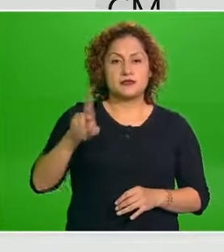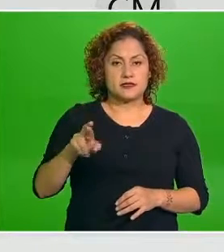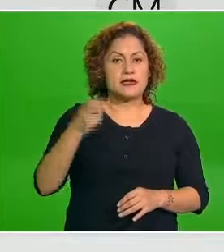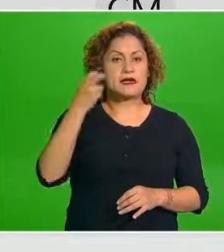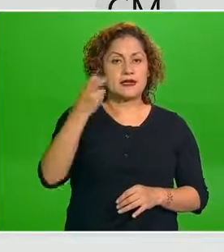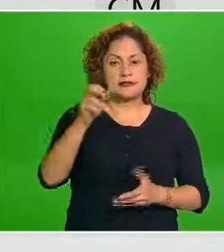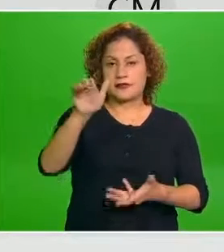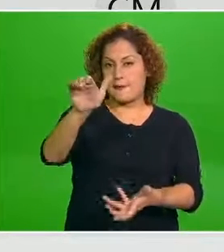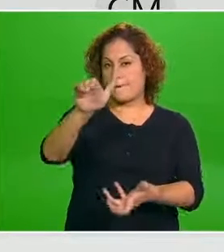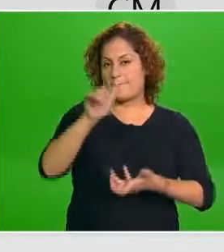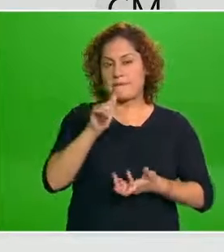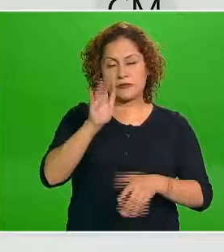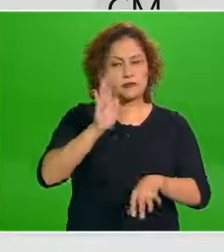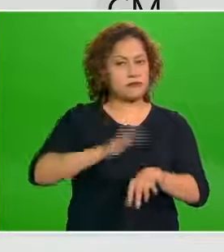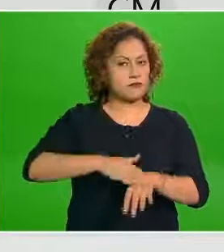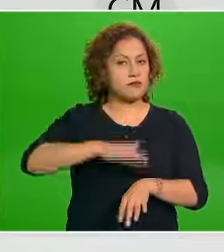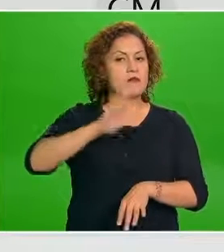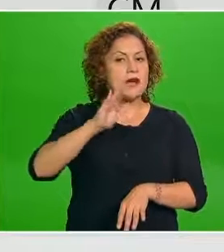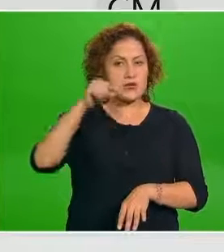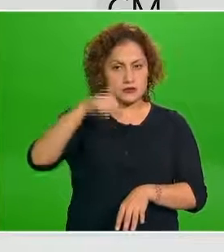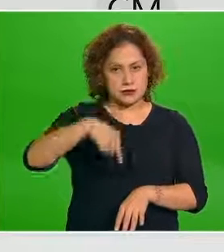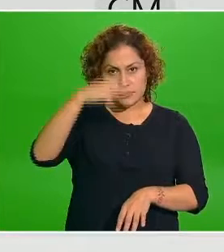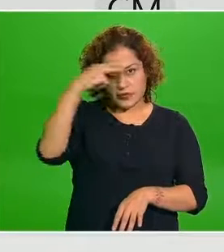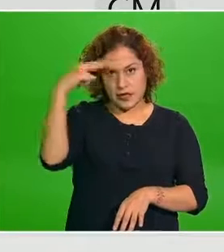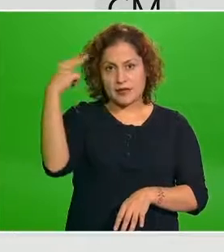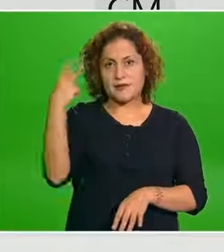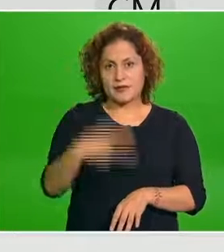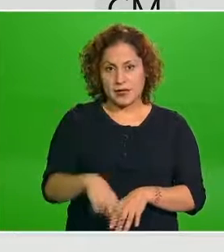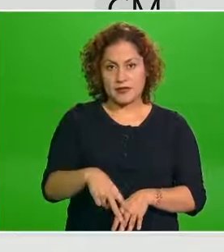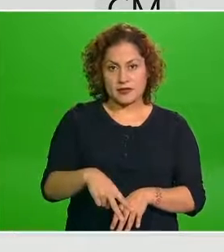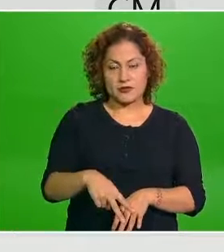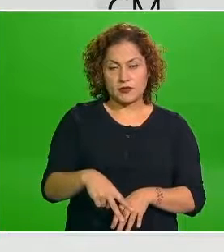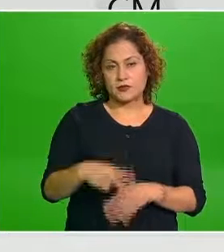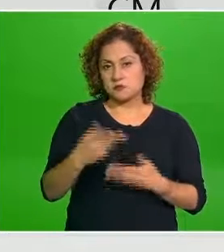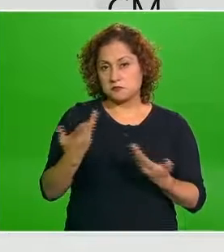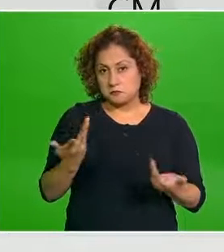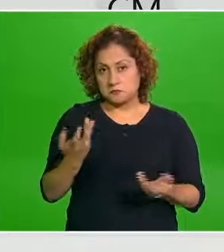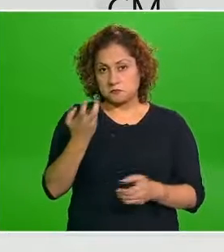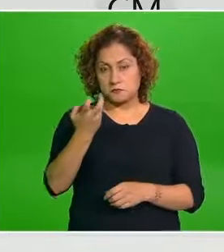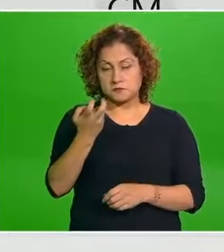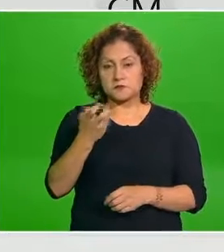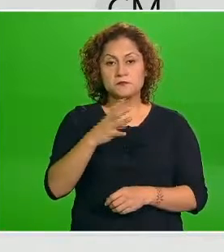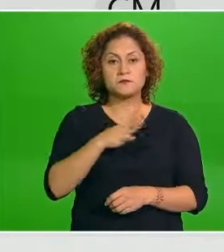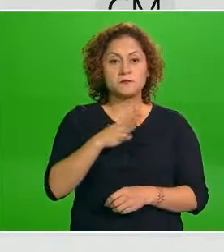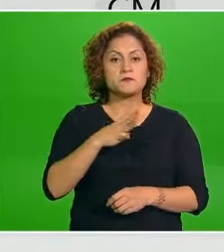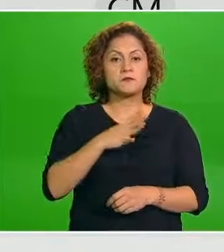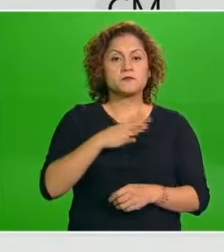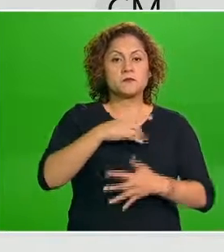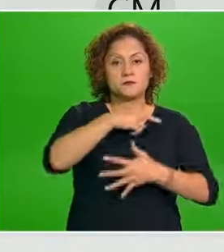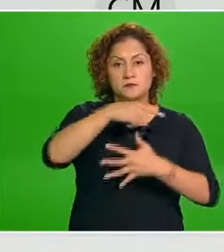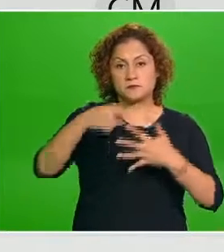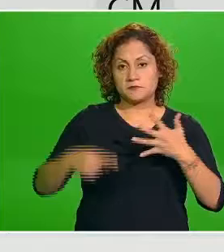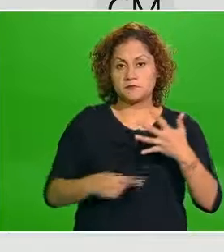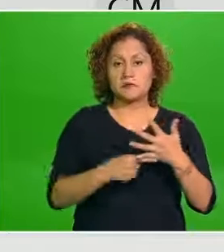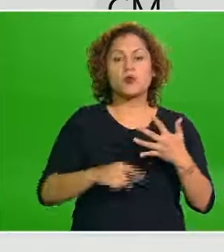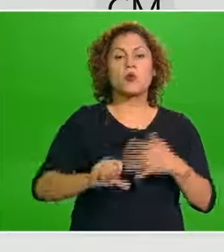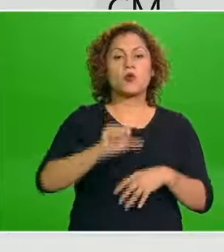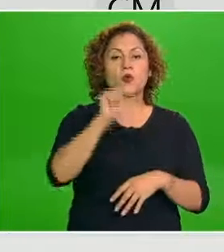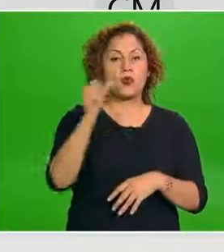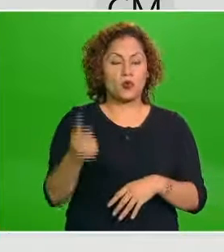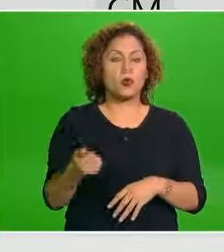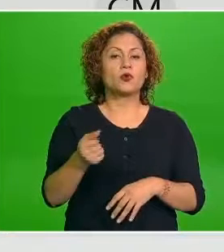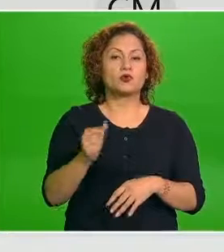que más ha llegado al país, prácticamente es la tercera parte de todas las dosis que hasta el momento han